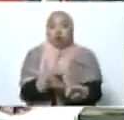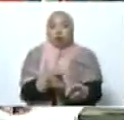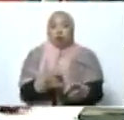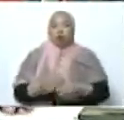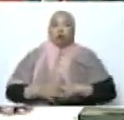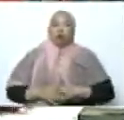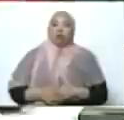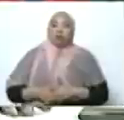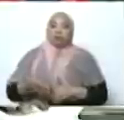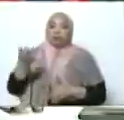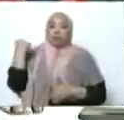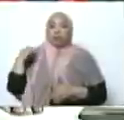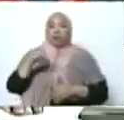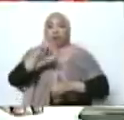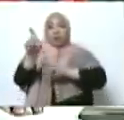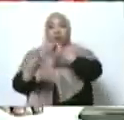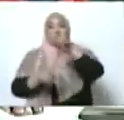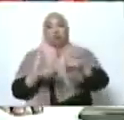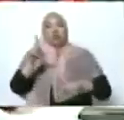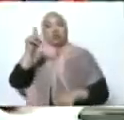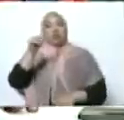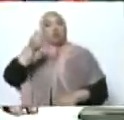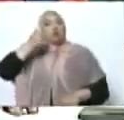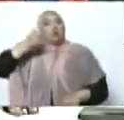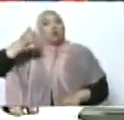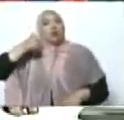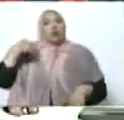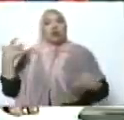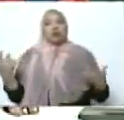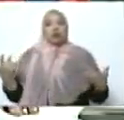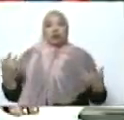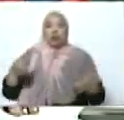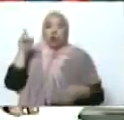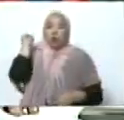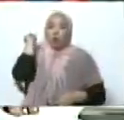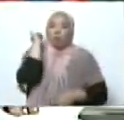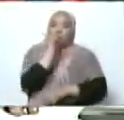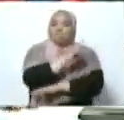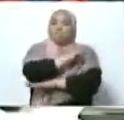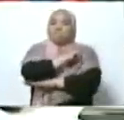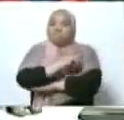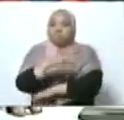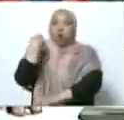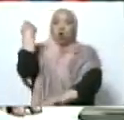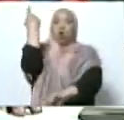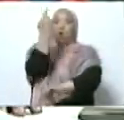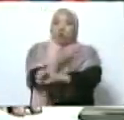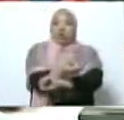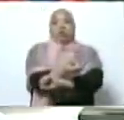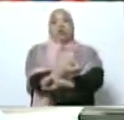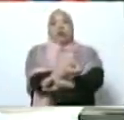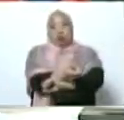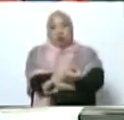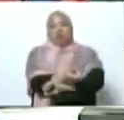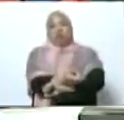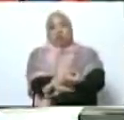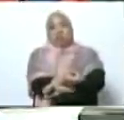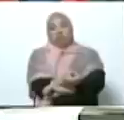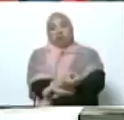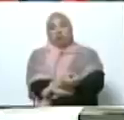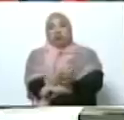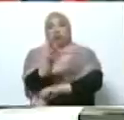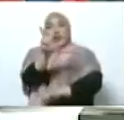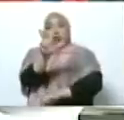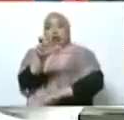una compañera preguntaba sobre la segunda llamada, es que la segunda llamada es obligatoria, y probablemente la tercera. En el chequeo que se